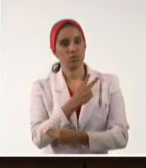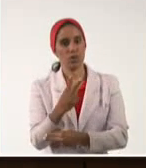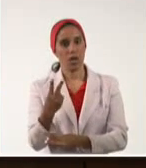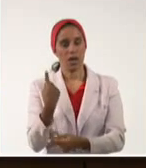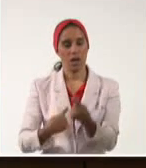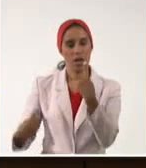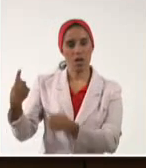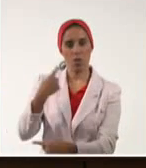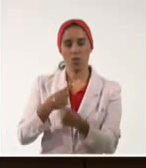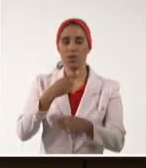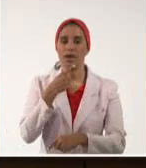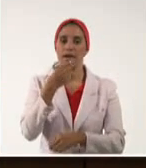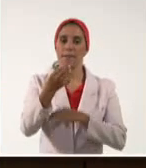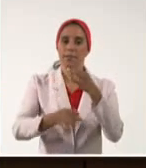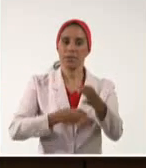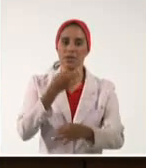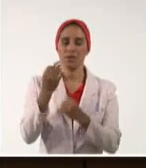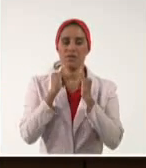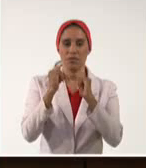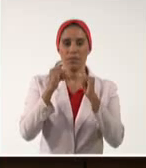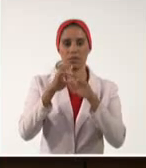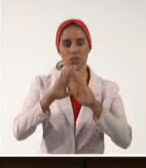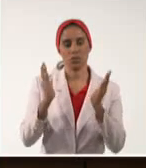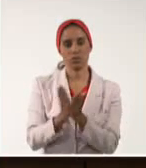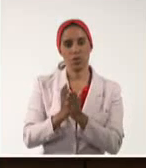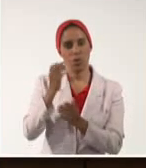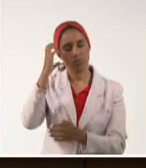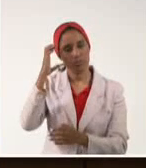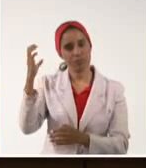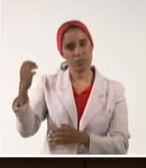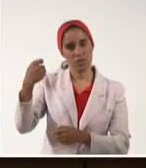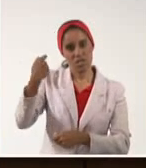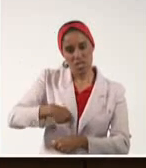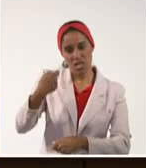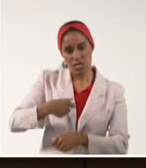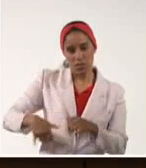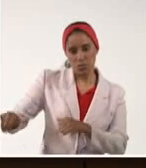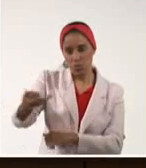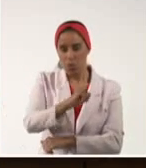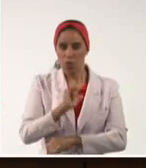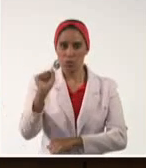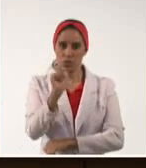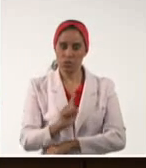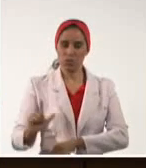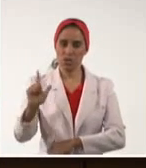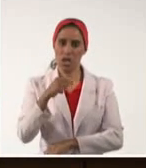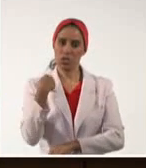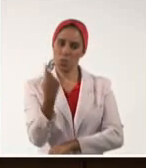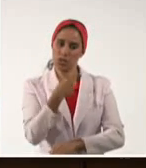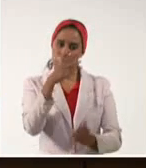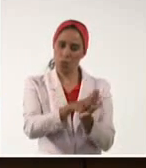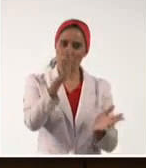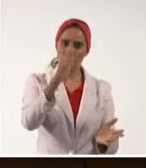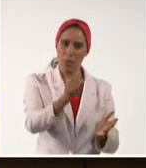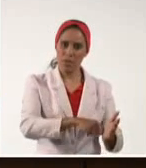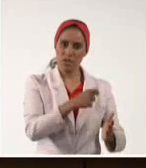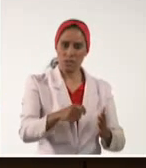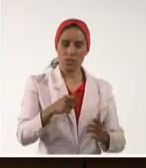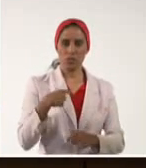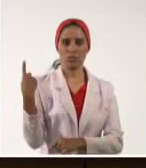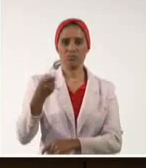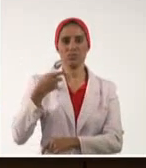gobierno de preservar el mayor grado de justicia posible, social, y nuestro compromiso desde siempre y